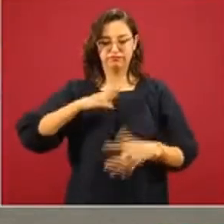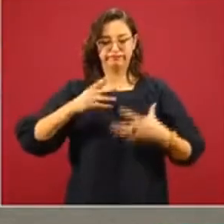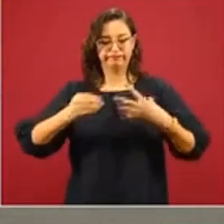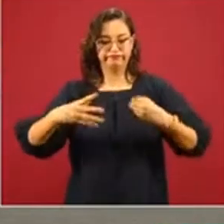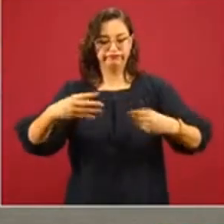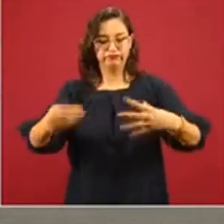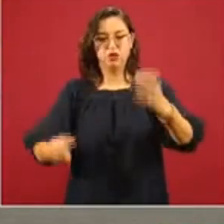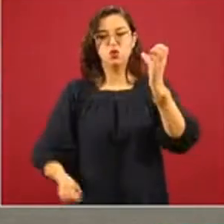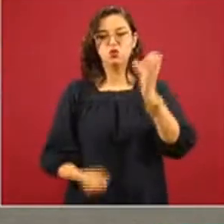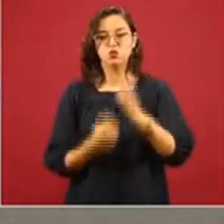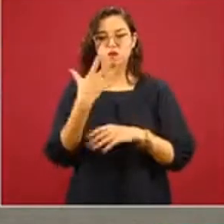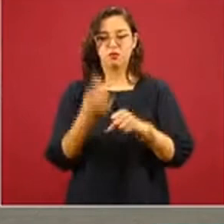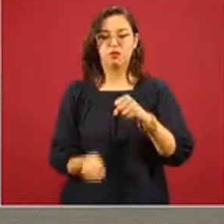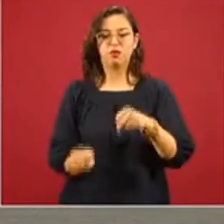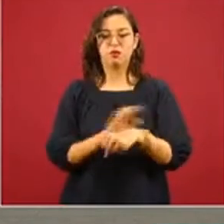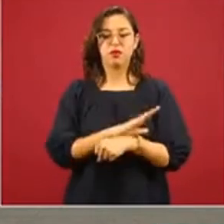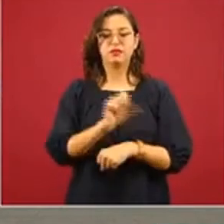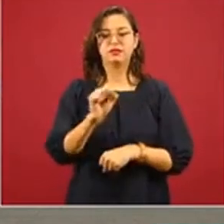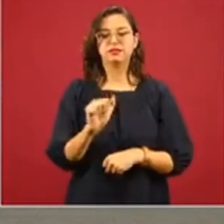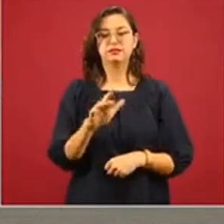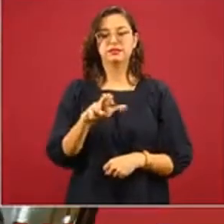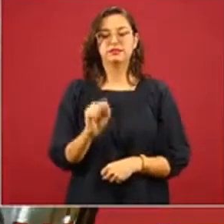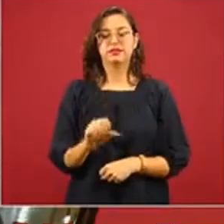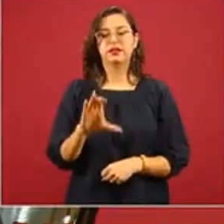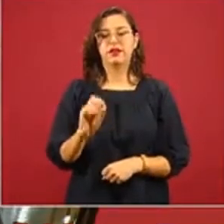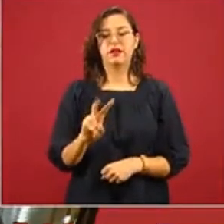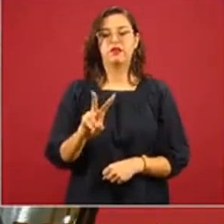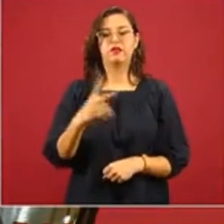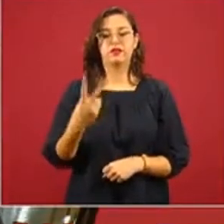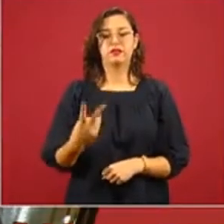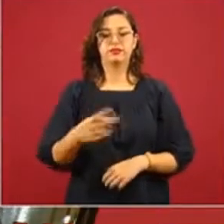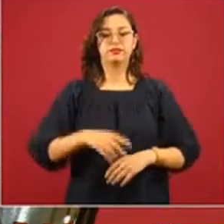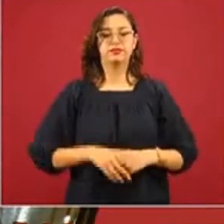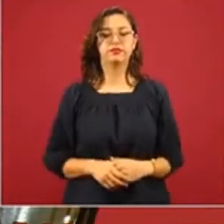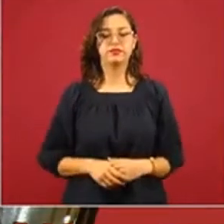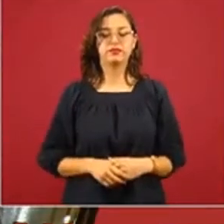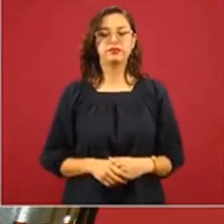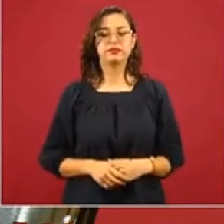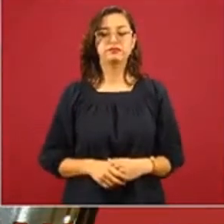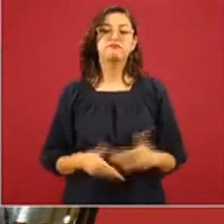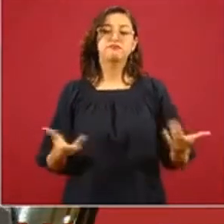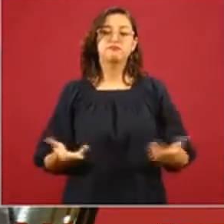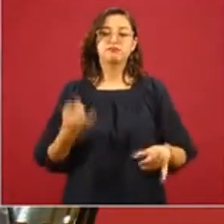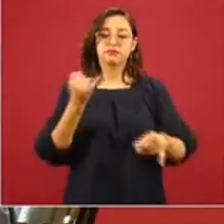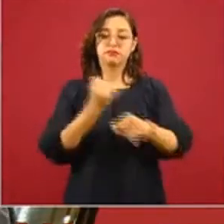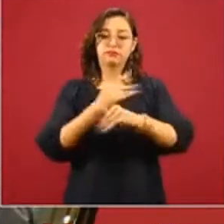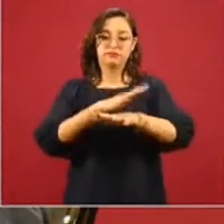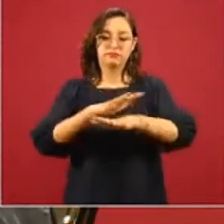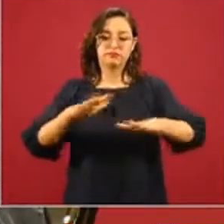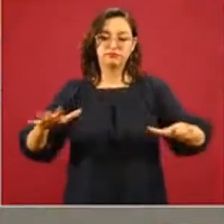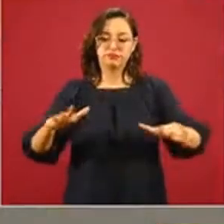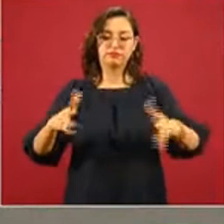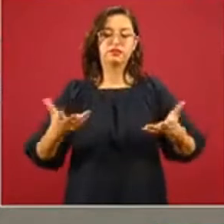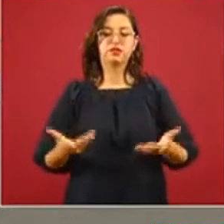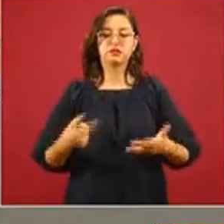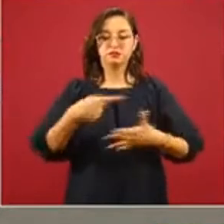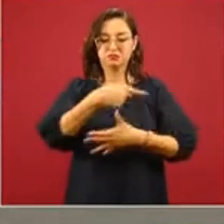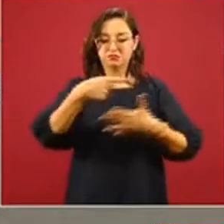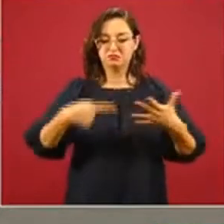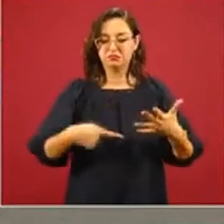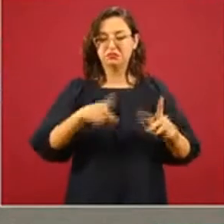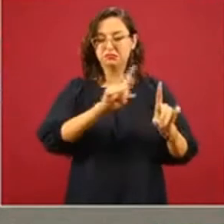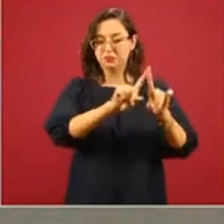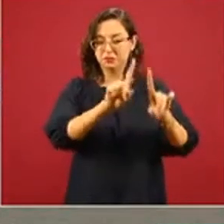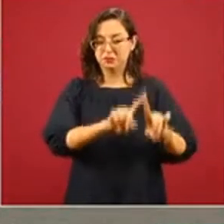pandemia causada por el coronavirus SARS-CoV-2. Vamos a centrarnos en el informe técnico, vamos a abrir a